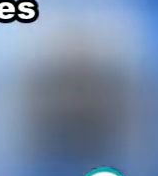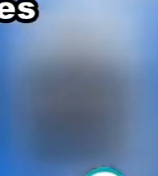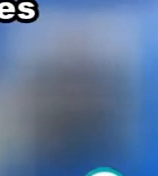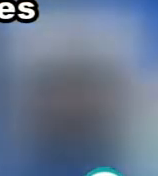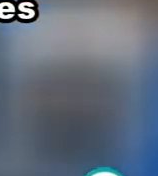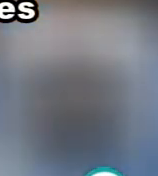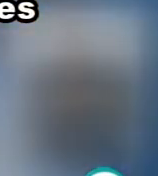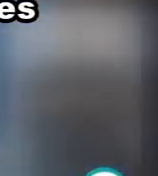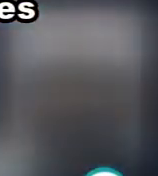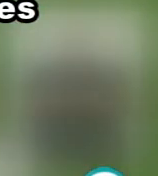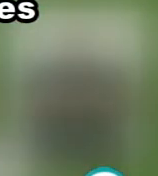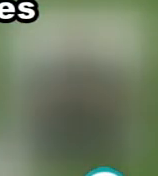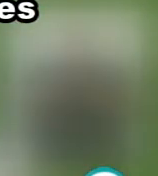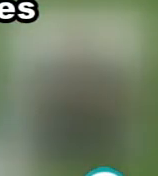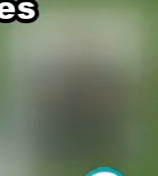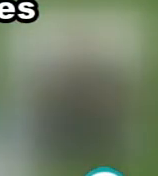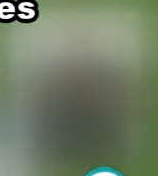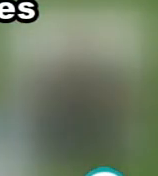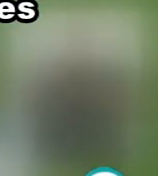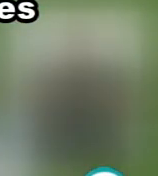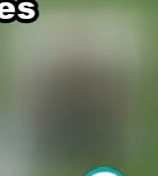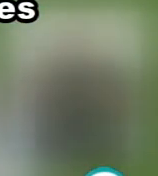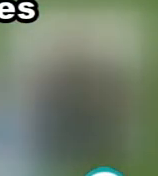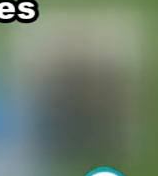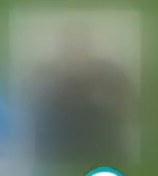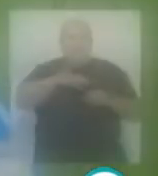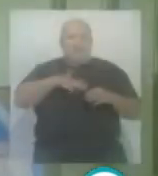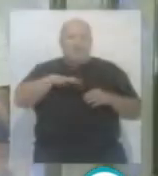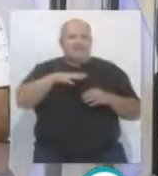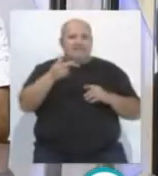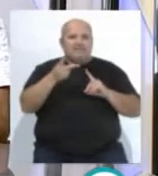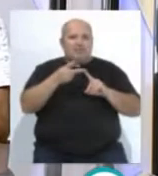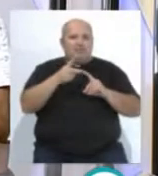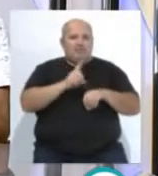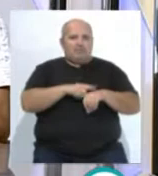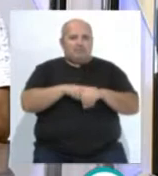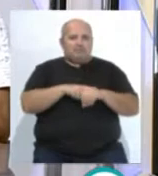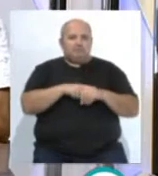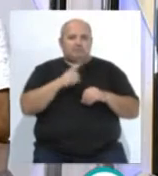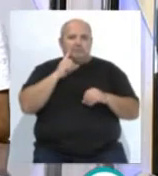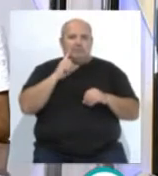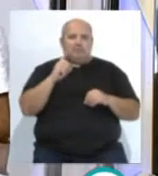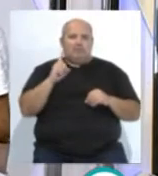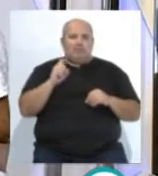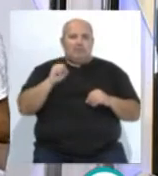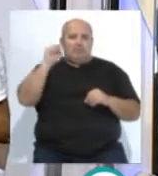Incide en la jugada. ¿Esa es la que querías comentar, Paco? No, hay un cabezazo en el área en el segundo tiempo que zarta